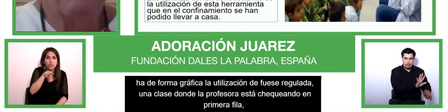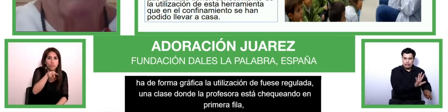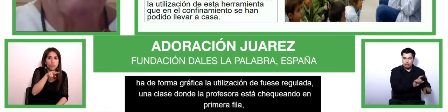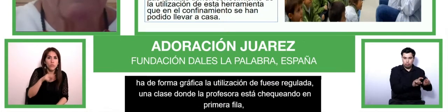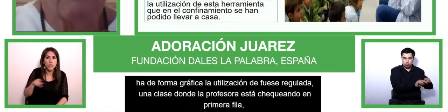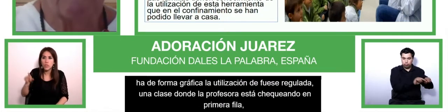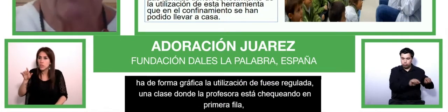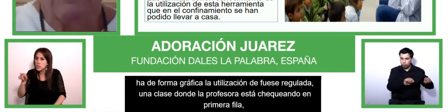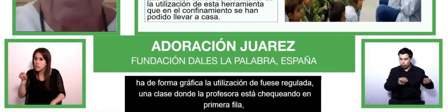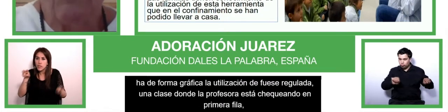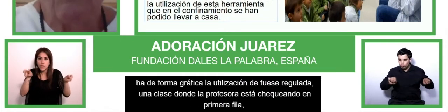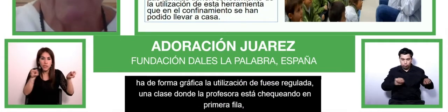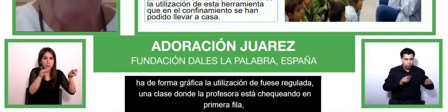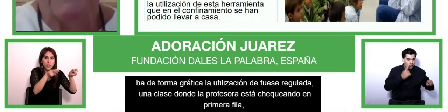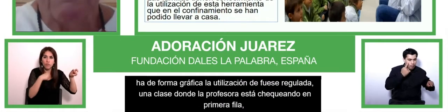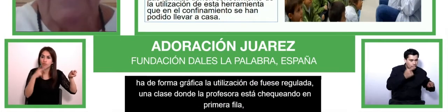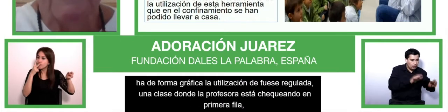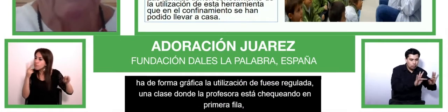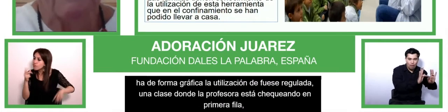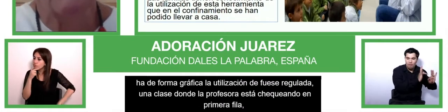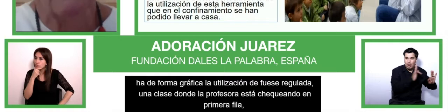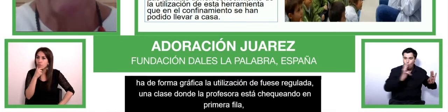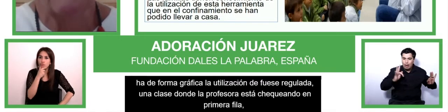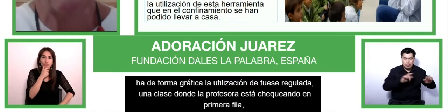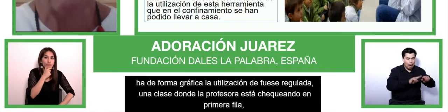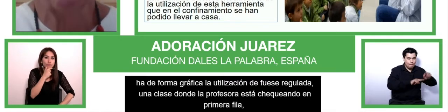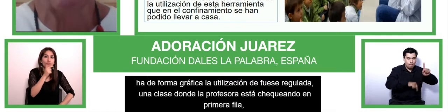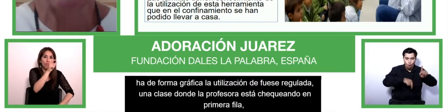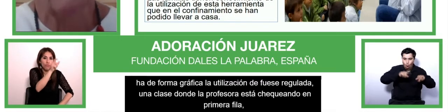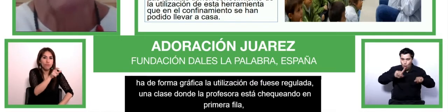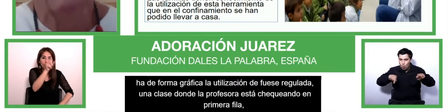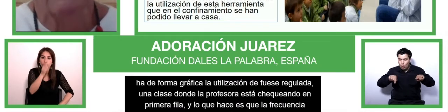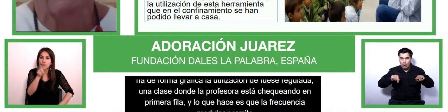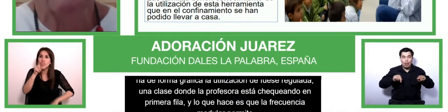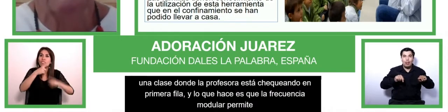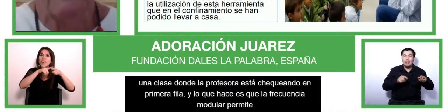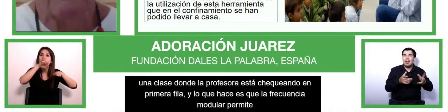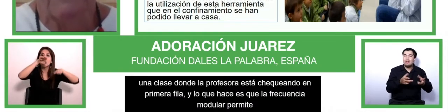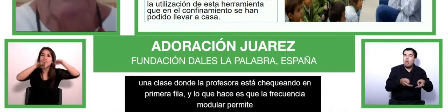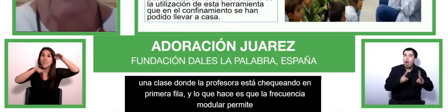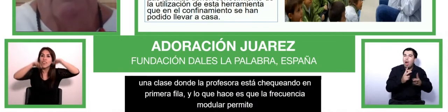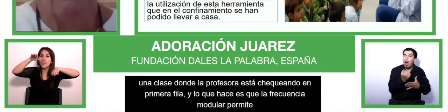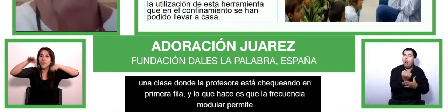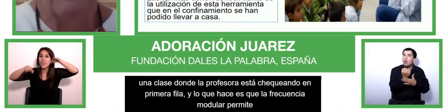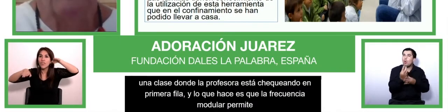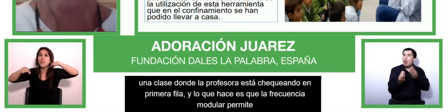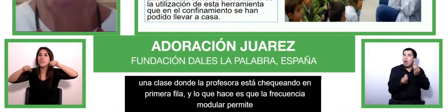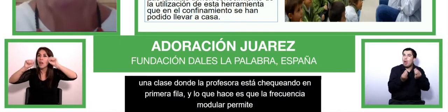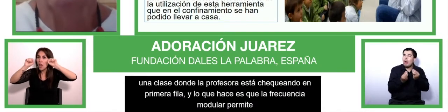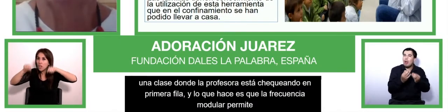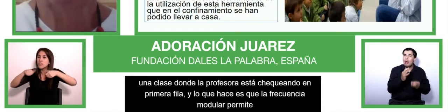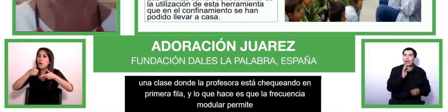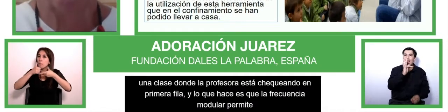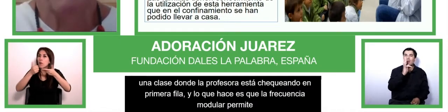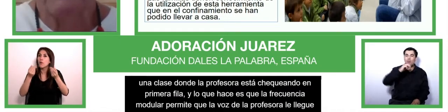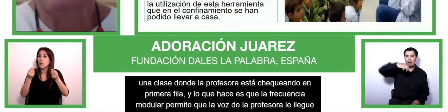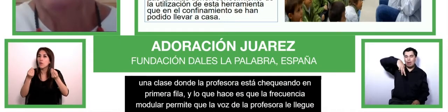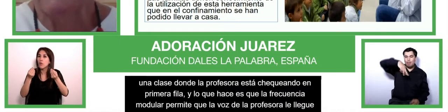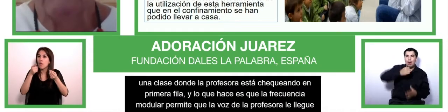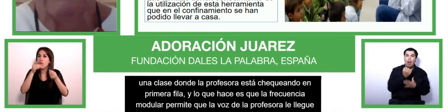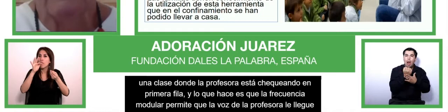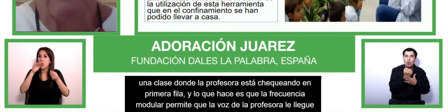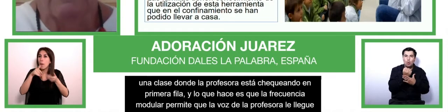hace es que la frecuencia modulada permite que la voz de la profesora le llegue directamente al alumno sin